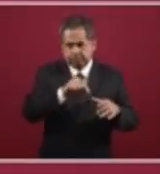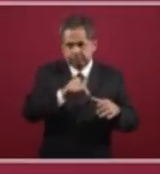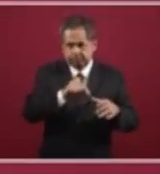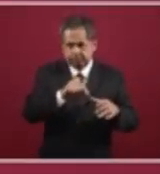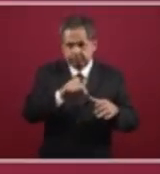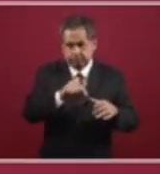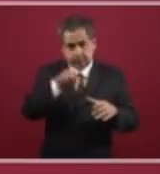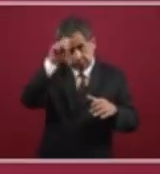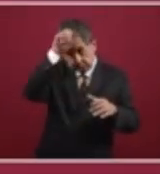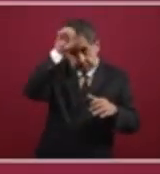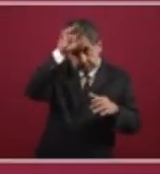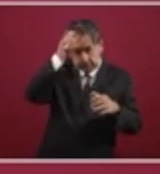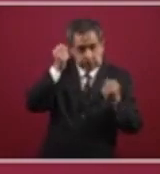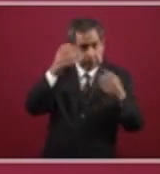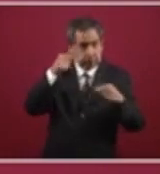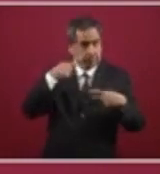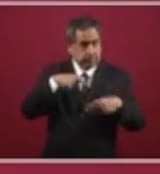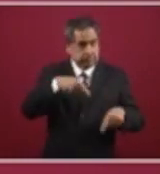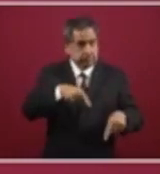minero,